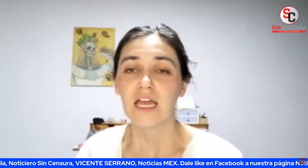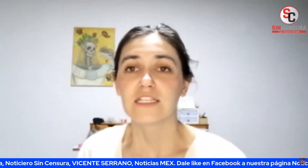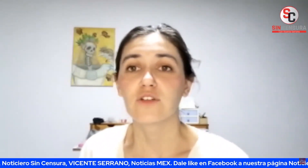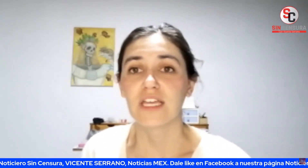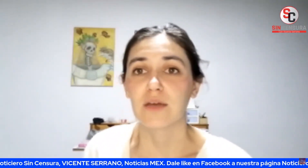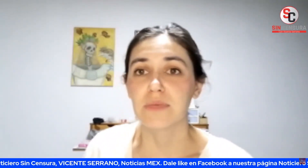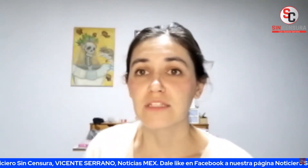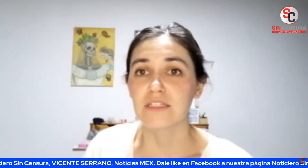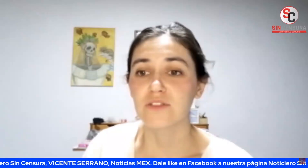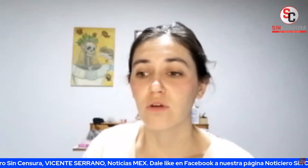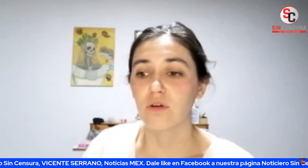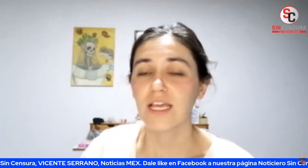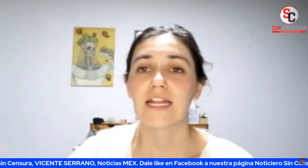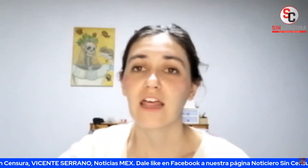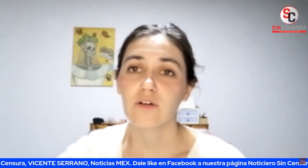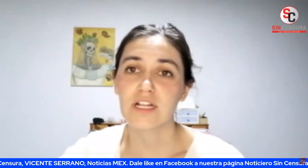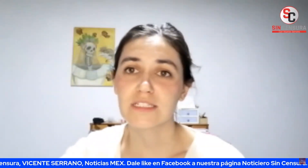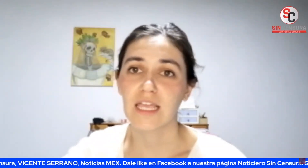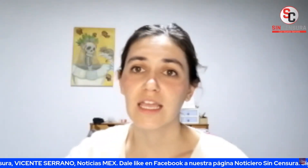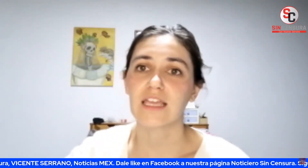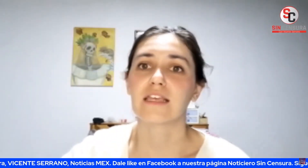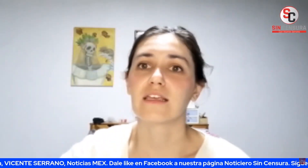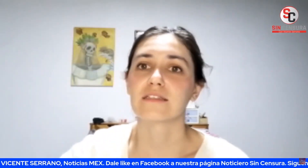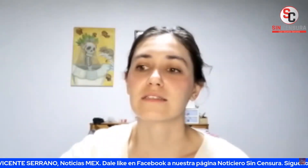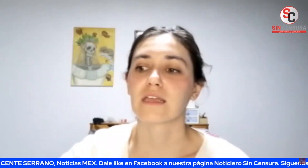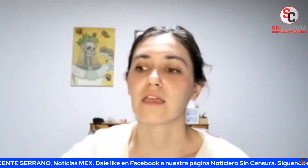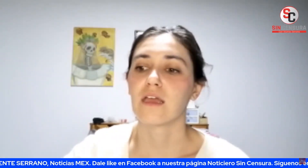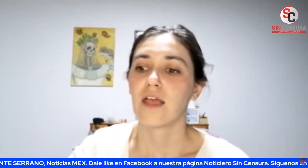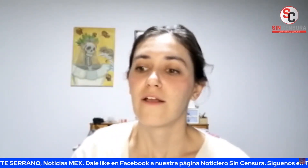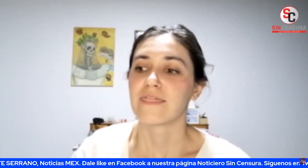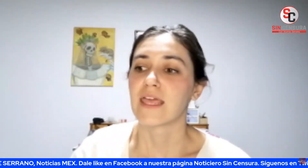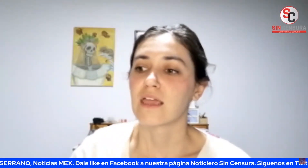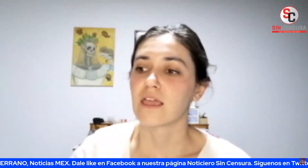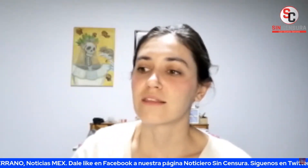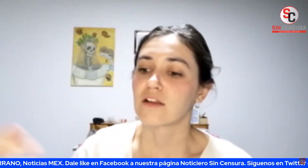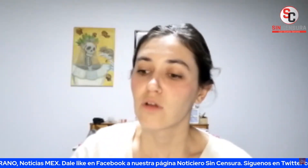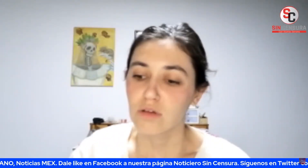mercancía, sino que también son generadores de